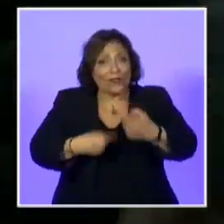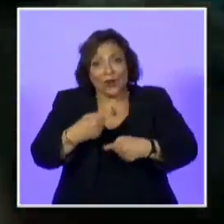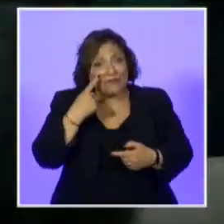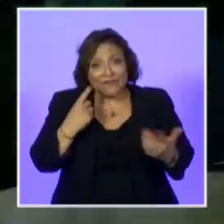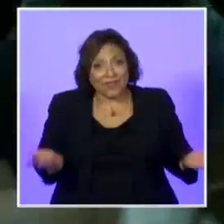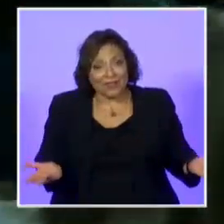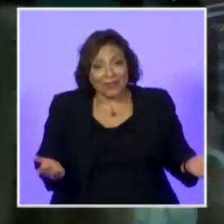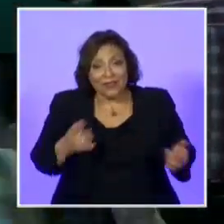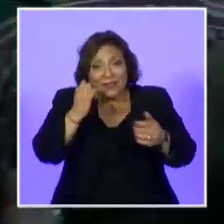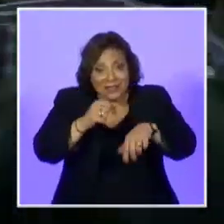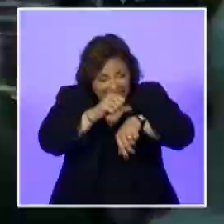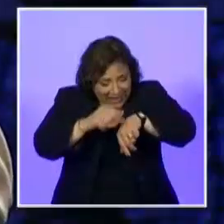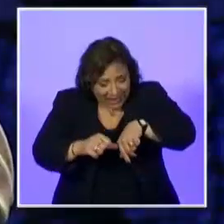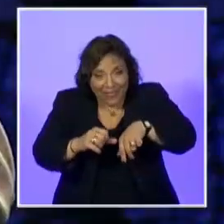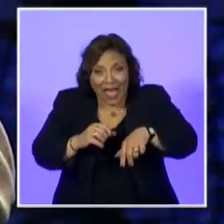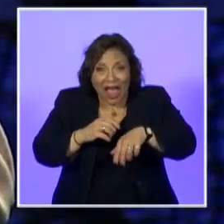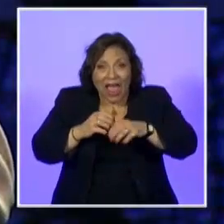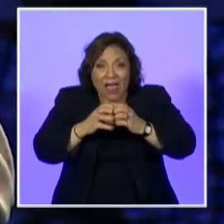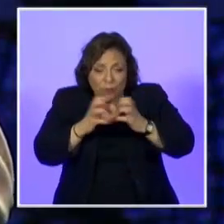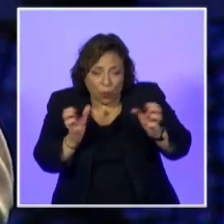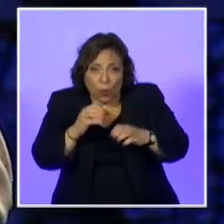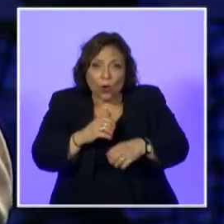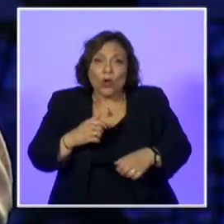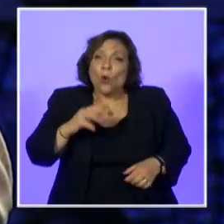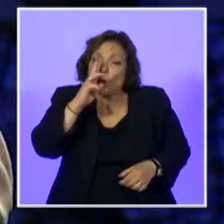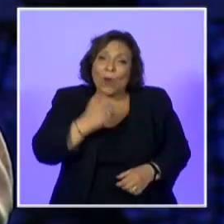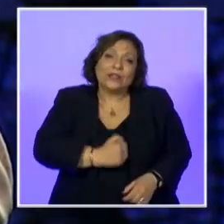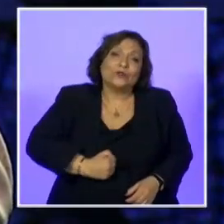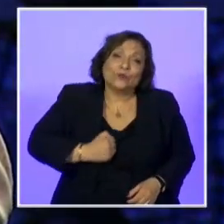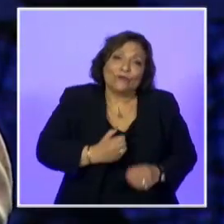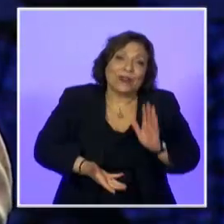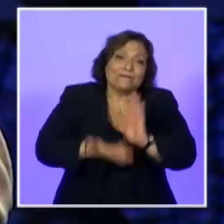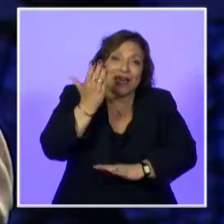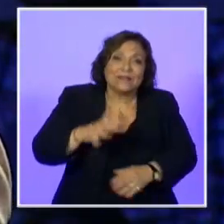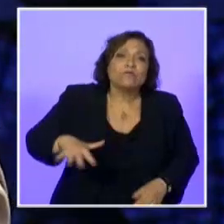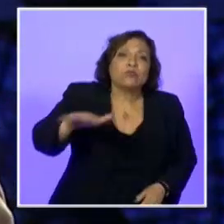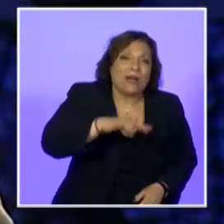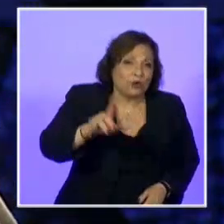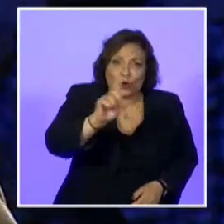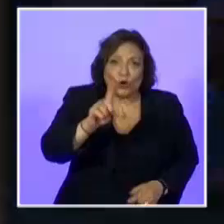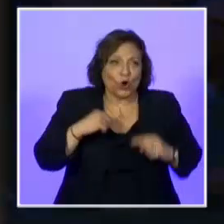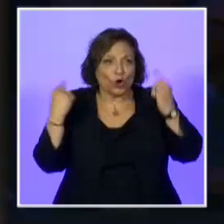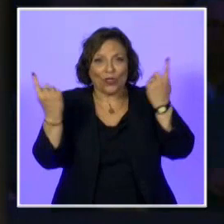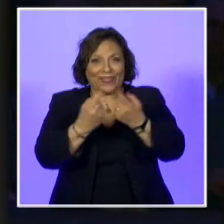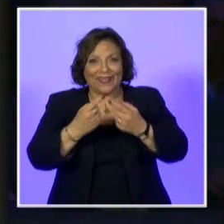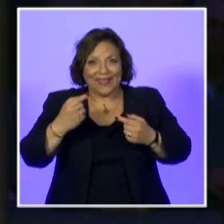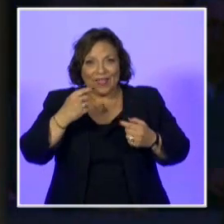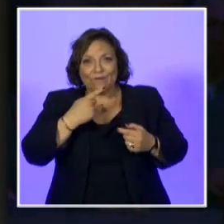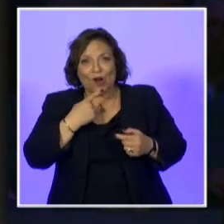Si las heridas son profundas, va a sufrir mucho más el pueblo uruguayo. Y este mensaje